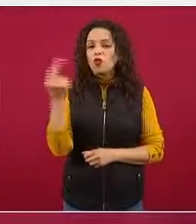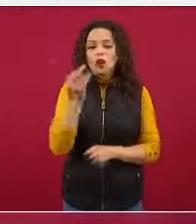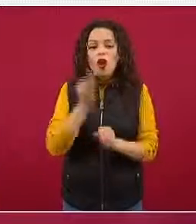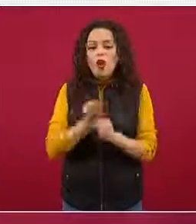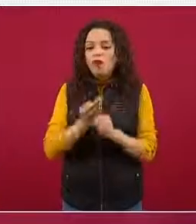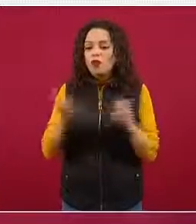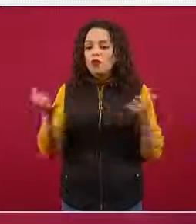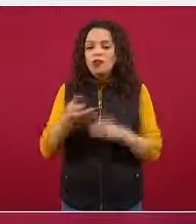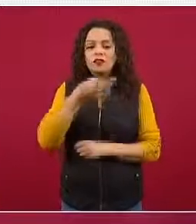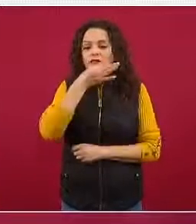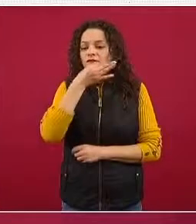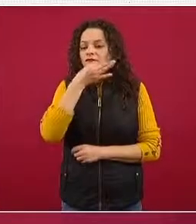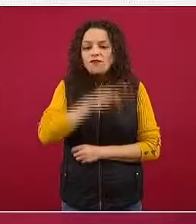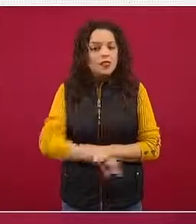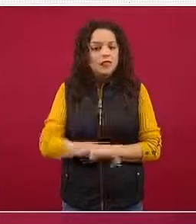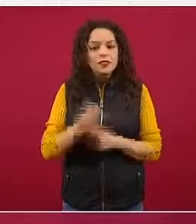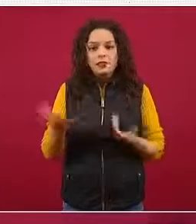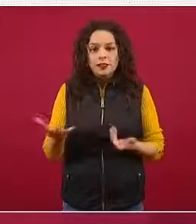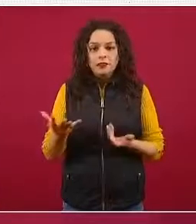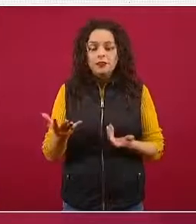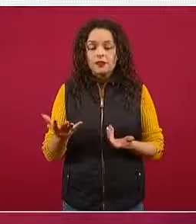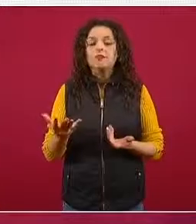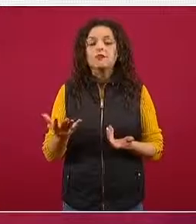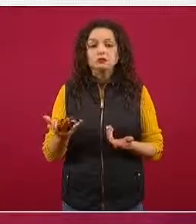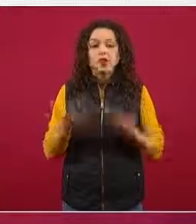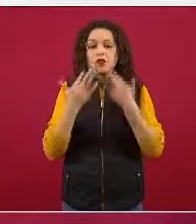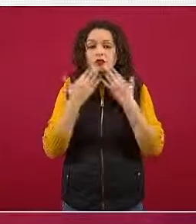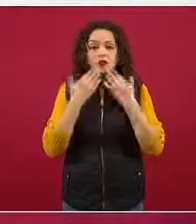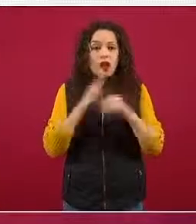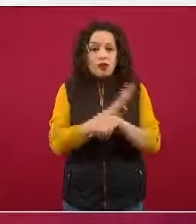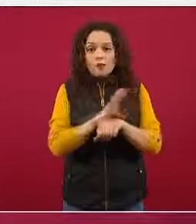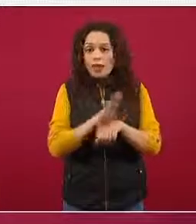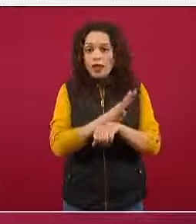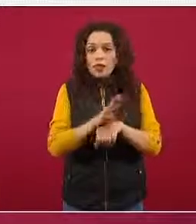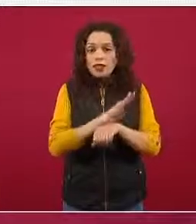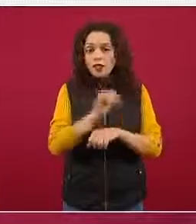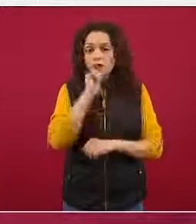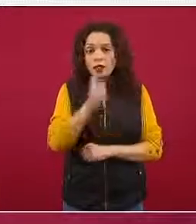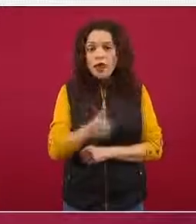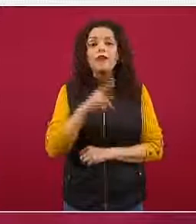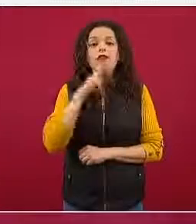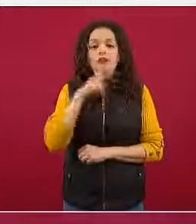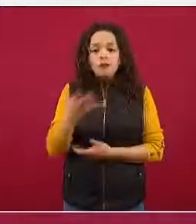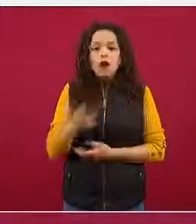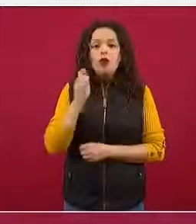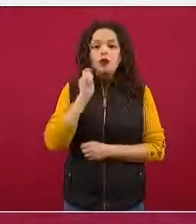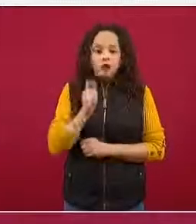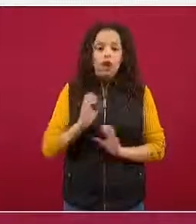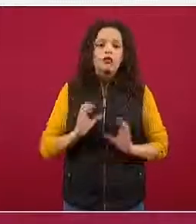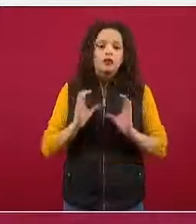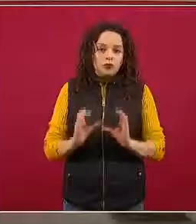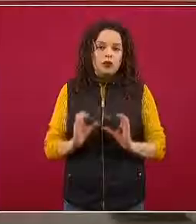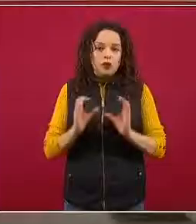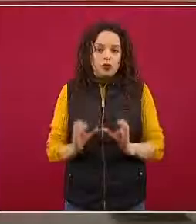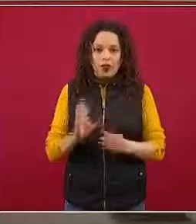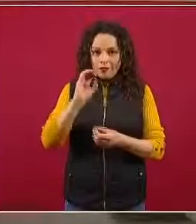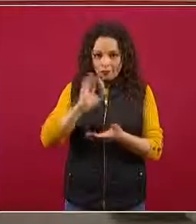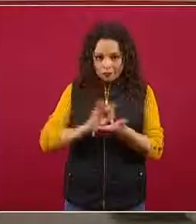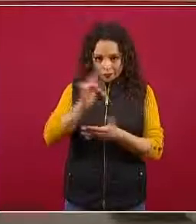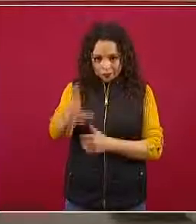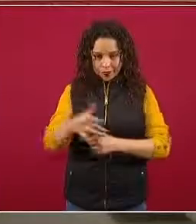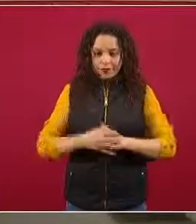nos ponen en mayor riesgo que el beneficio que vamos a obtener de hacer alguna celebración. Muchas